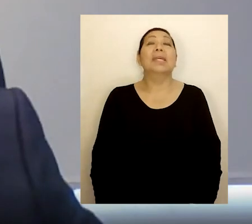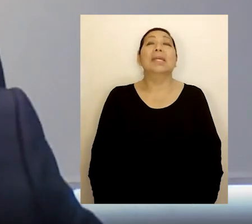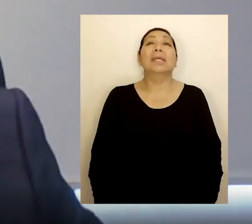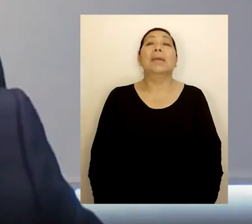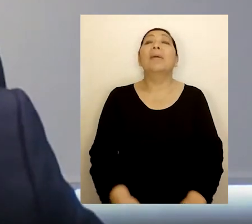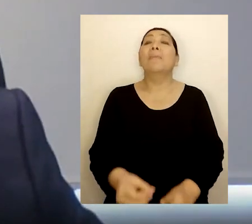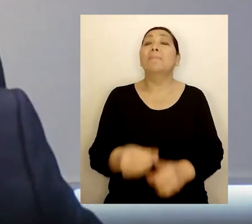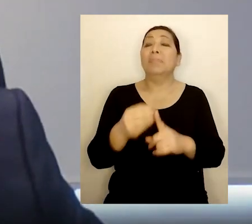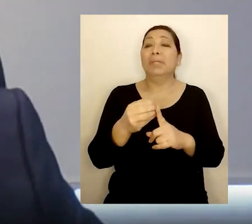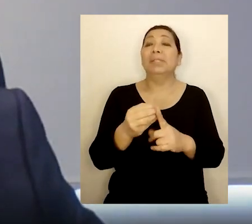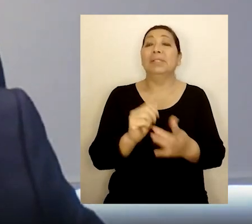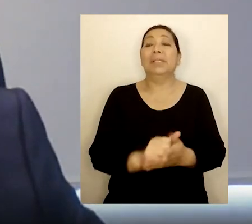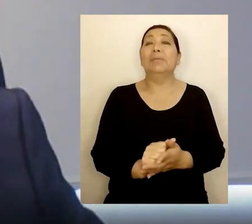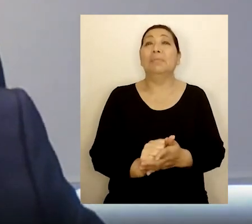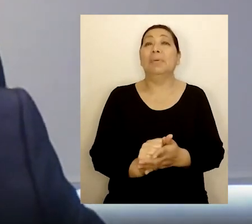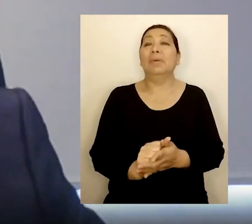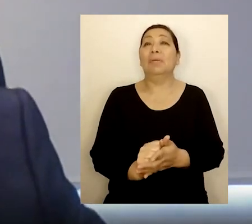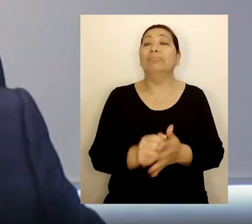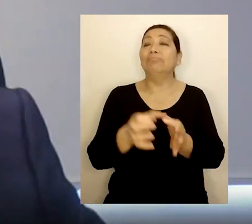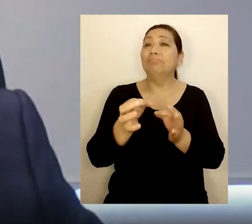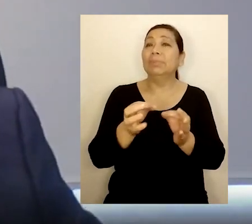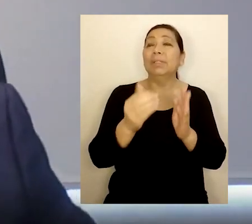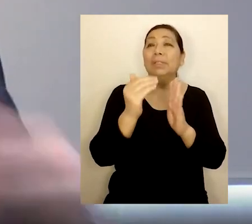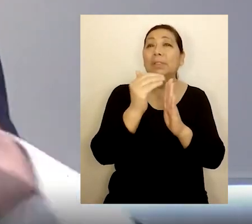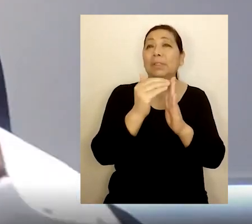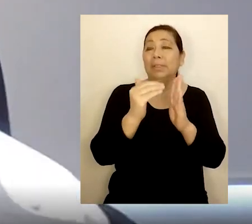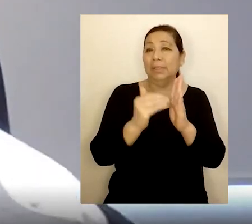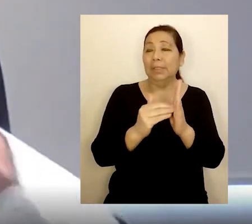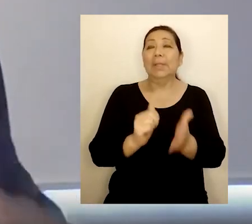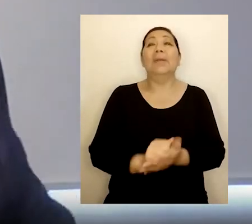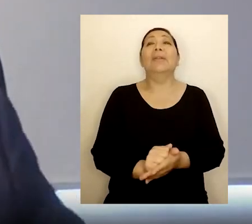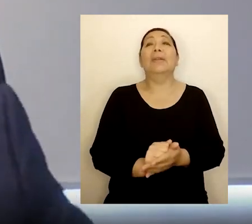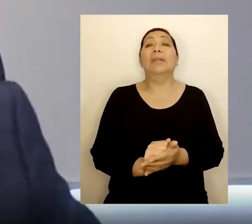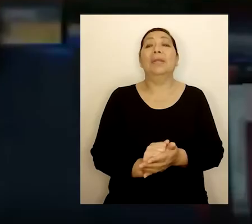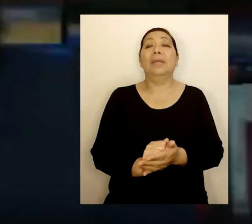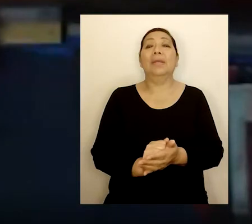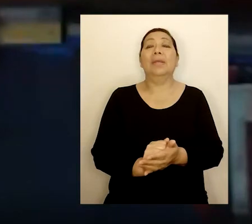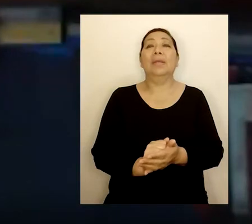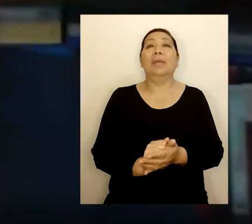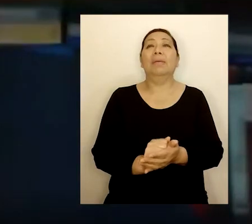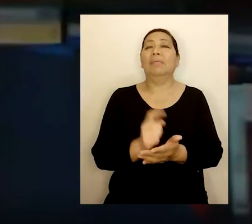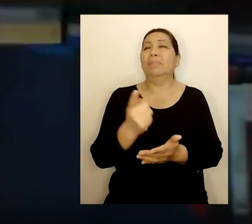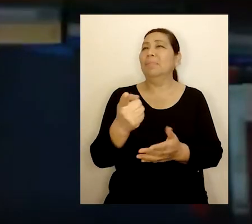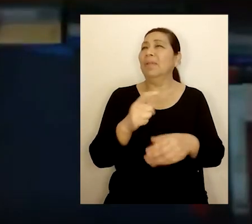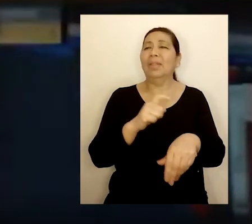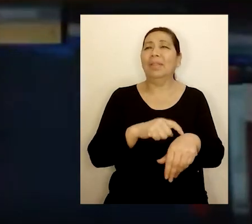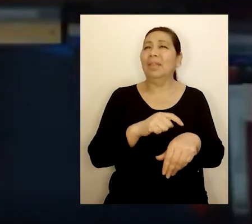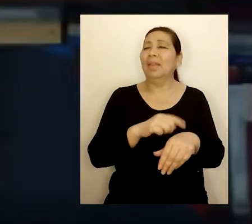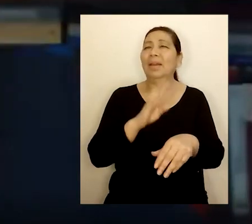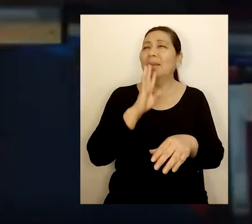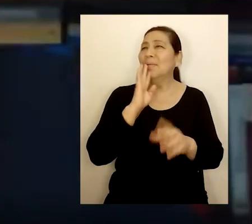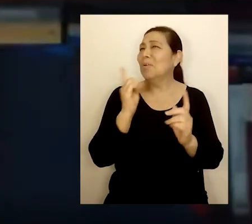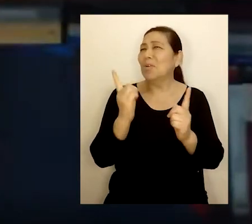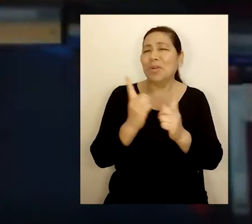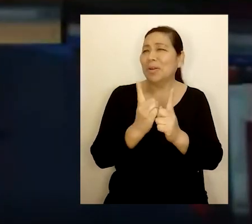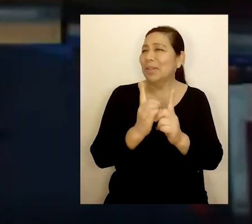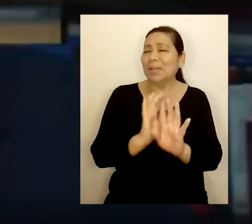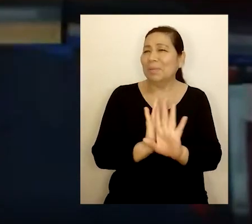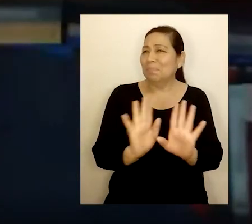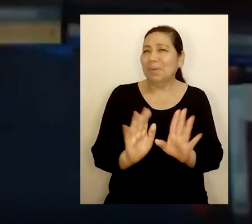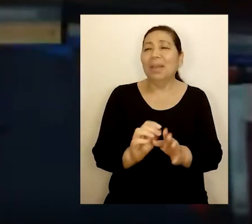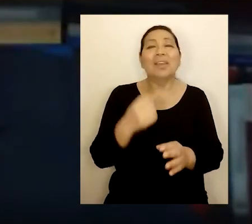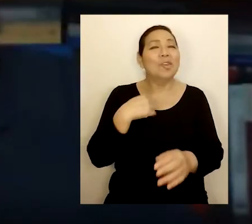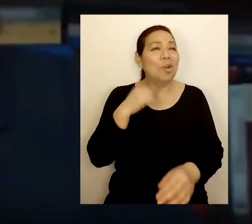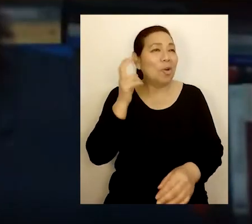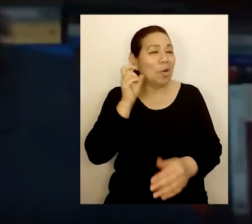el principio de la interdicción de la arbitrariedad. De tiempo y la pregunta es concreta. Ya